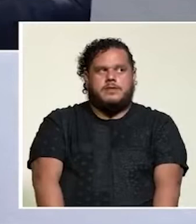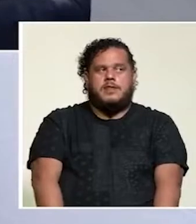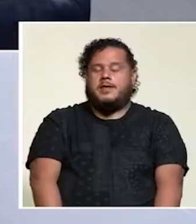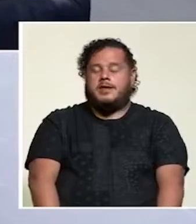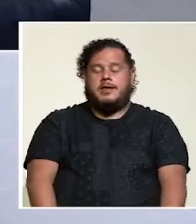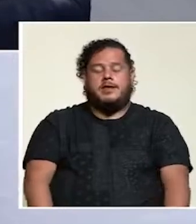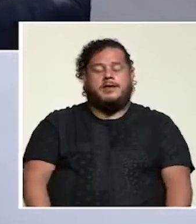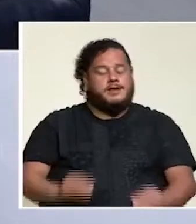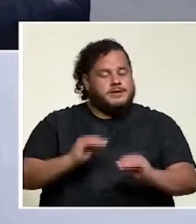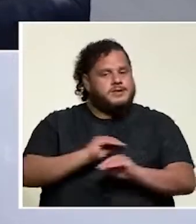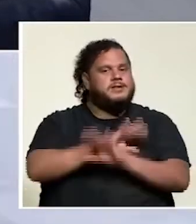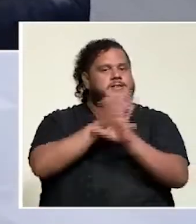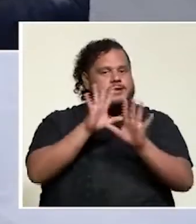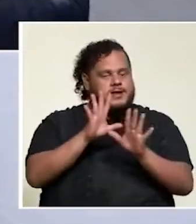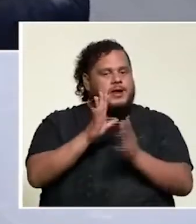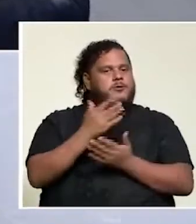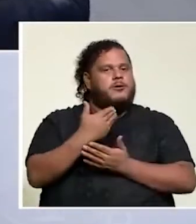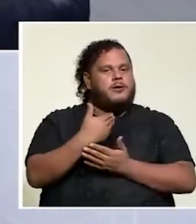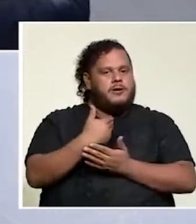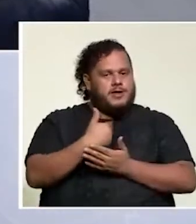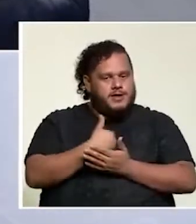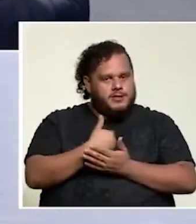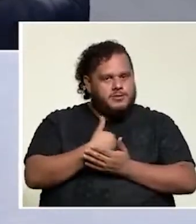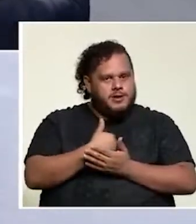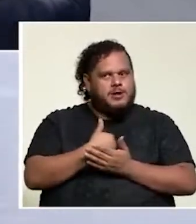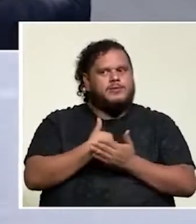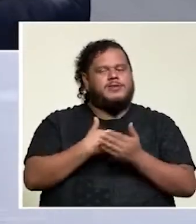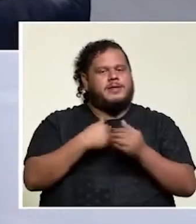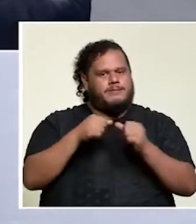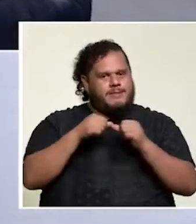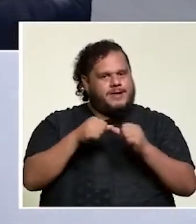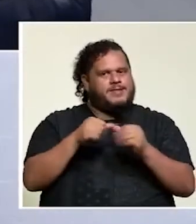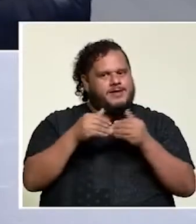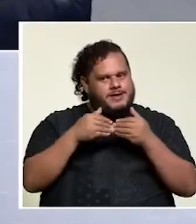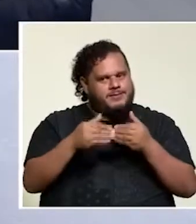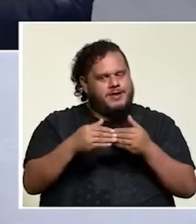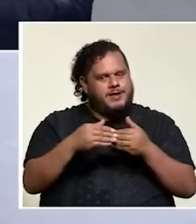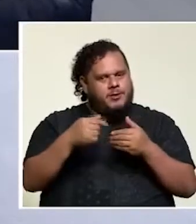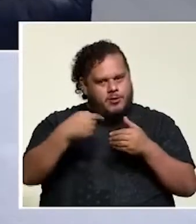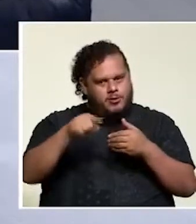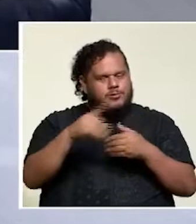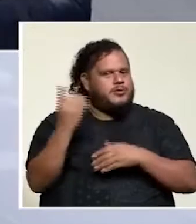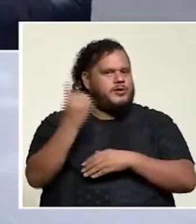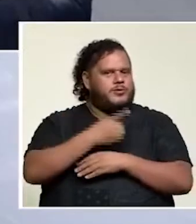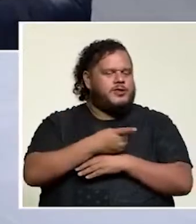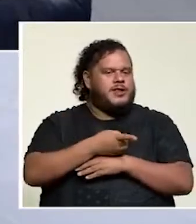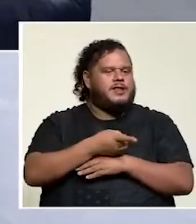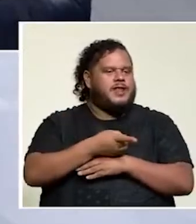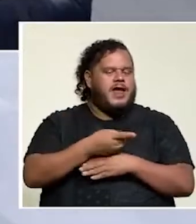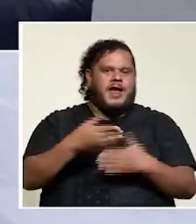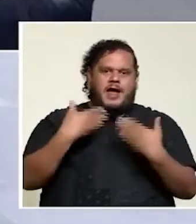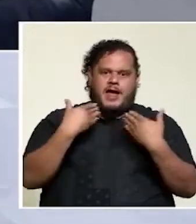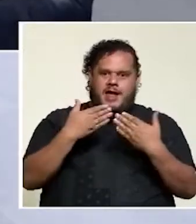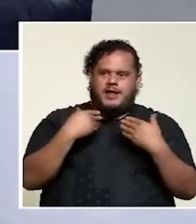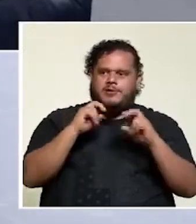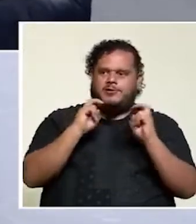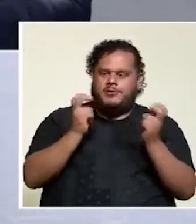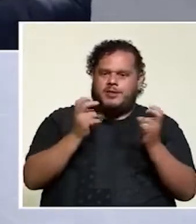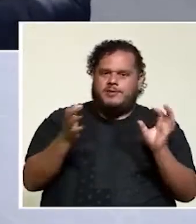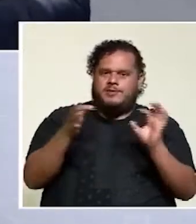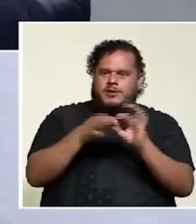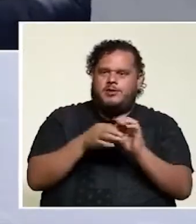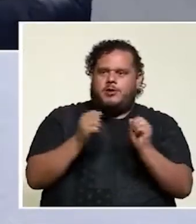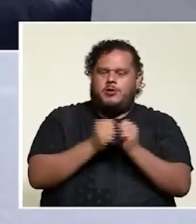Es indudable que hay y la seguirá habiendo en estos días al calor de los temas relacionados